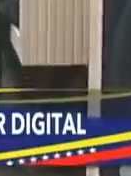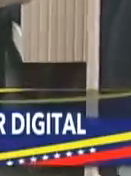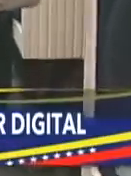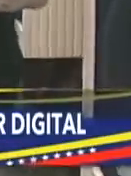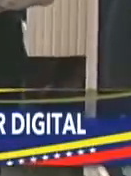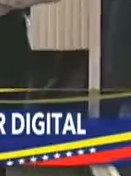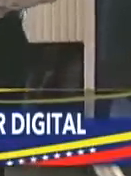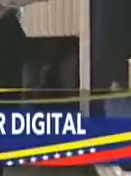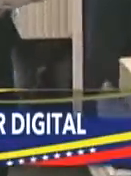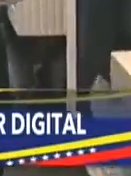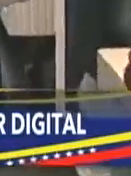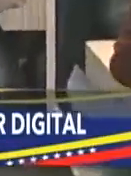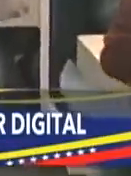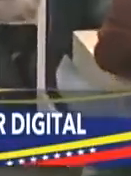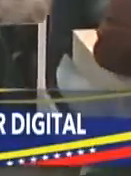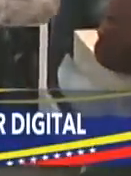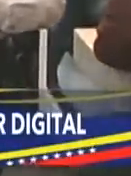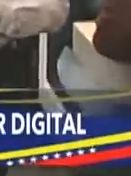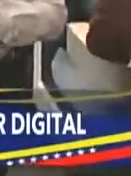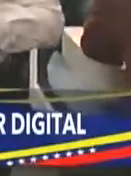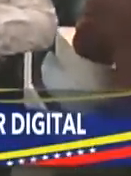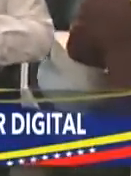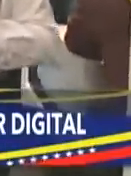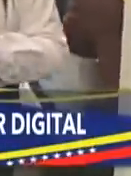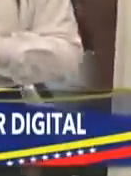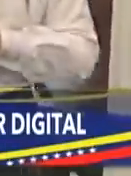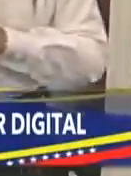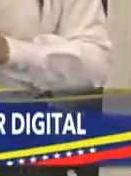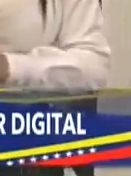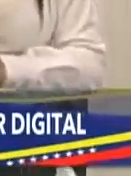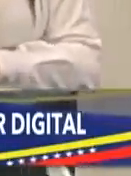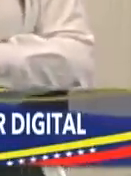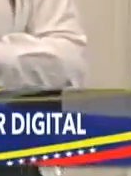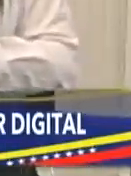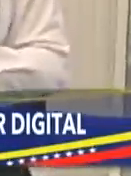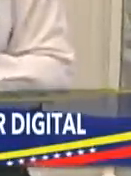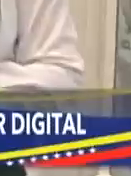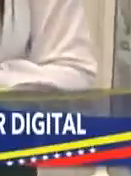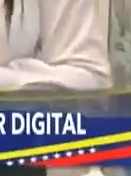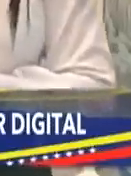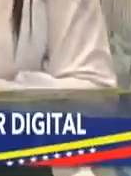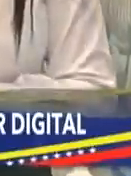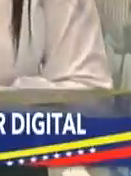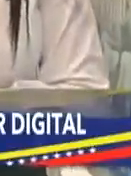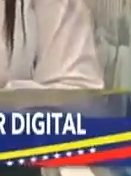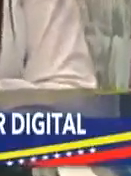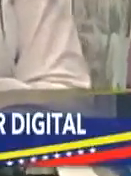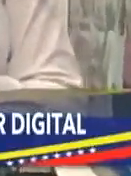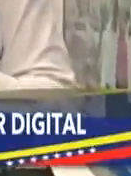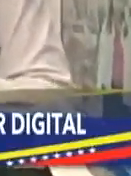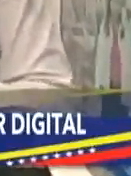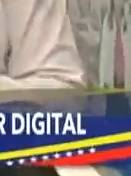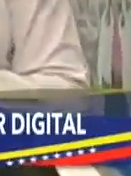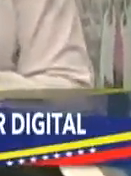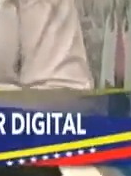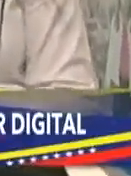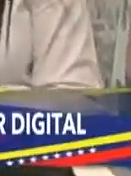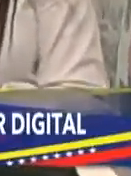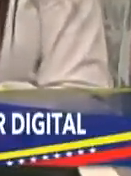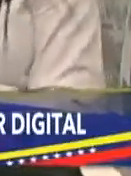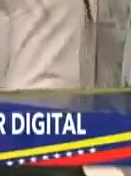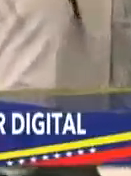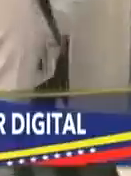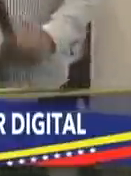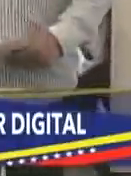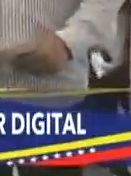online y presencial. La orientación a la formalización del emprendedor y la bancarización, para lo cual un ejecutivo de negocio estará en estas